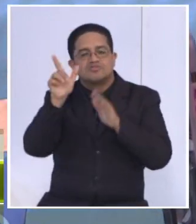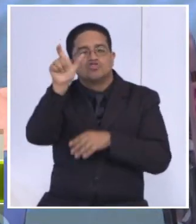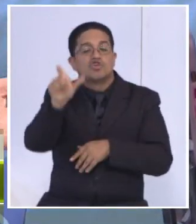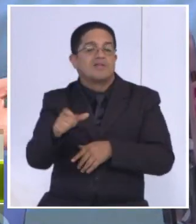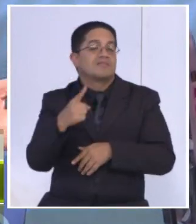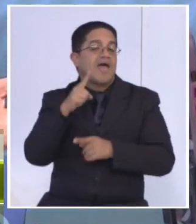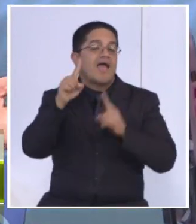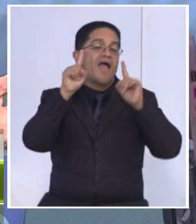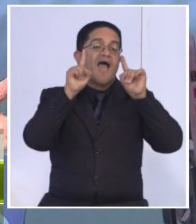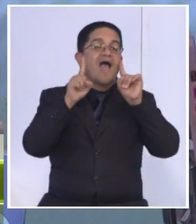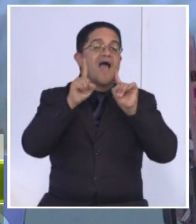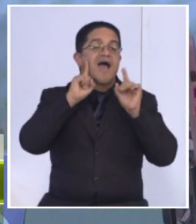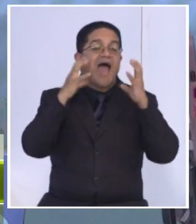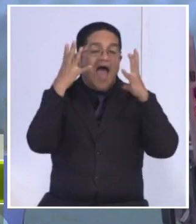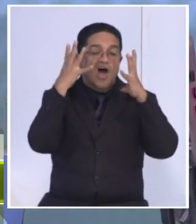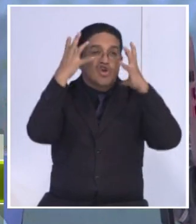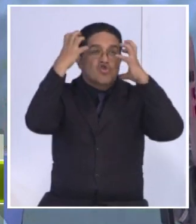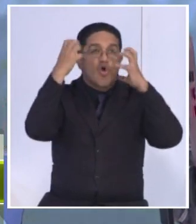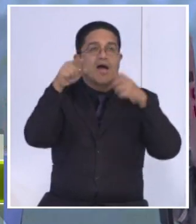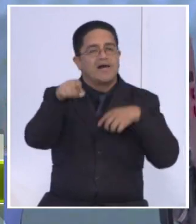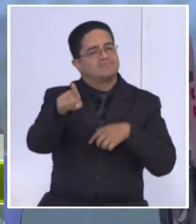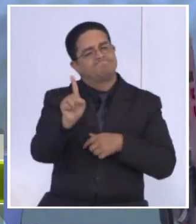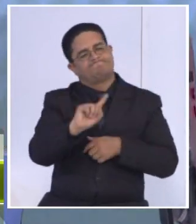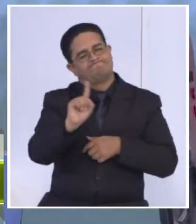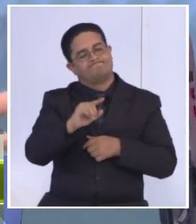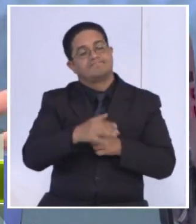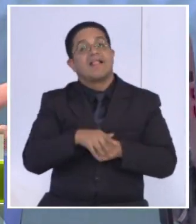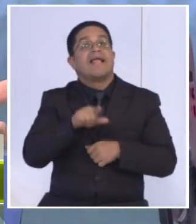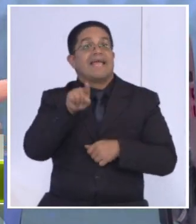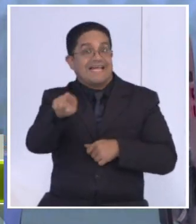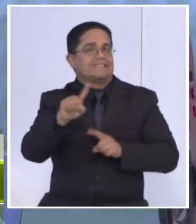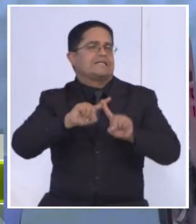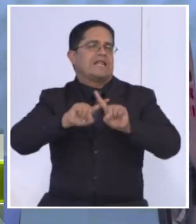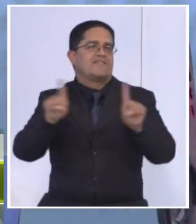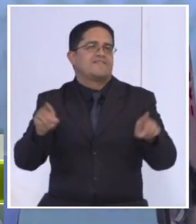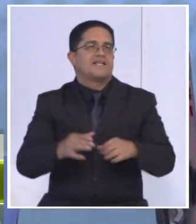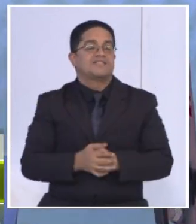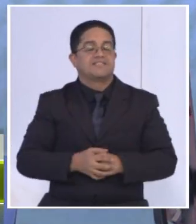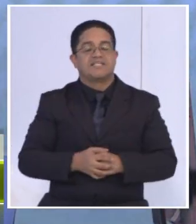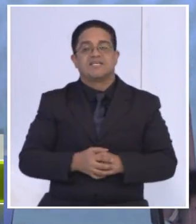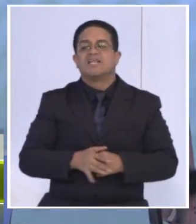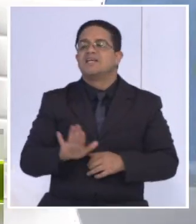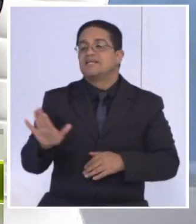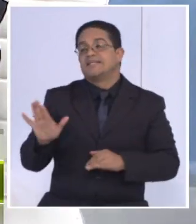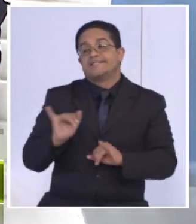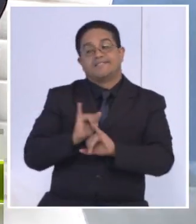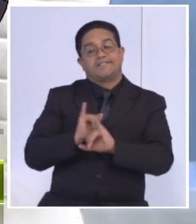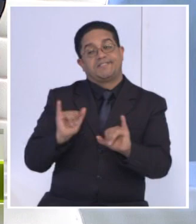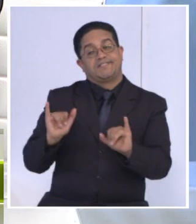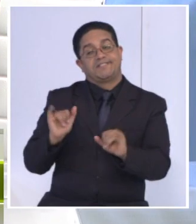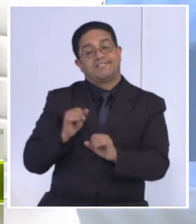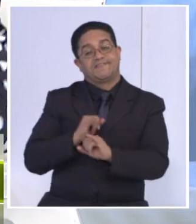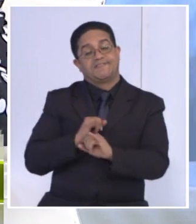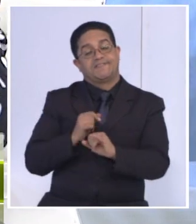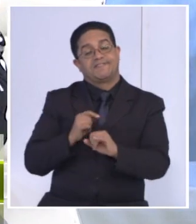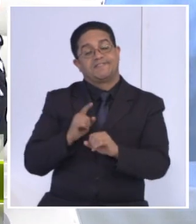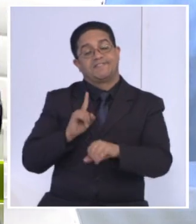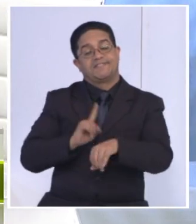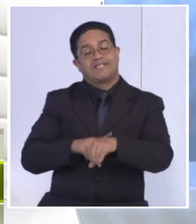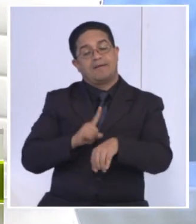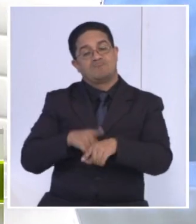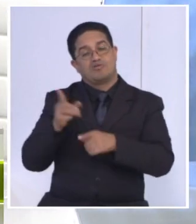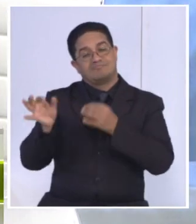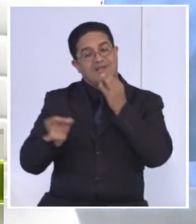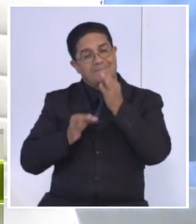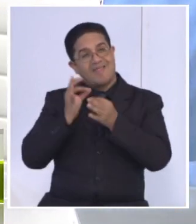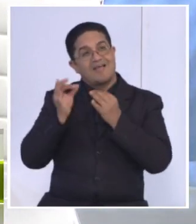de expresión dinámica. Eso básicamente es la gran diferencia. Totalmente. Y ya se nos termina el tiempo con esta